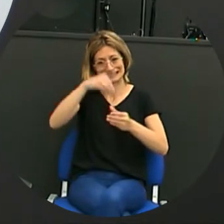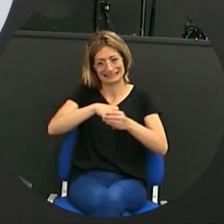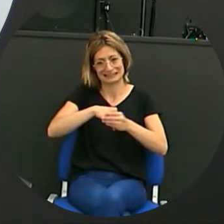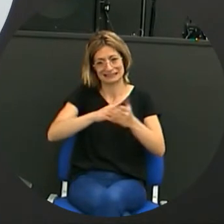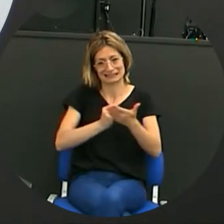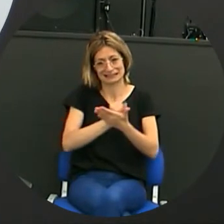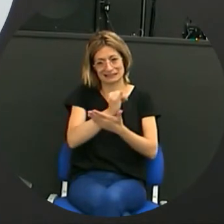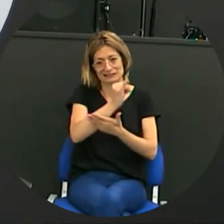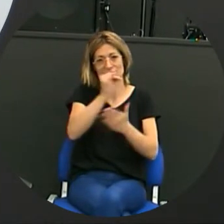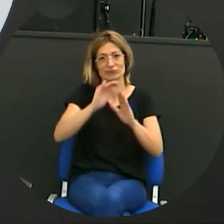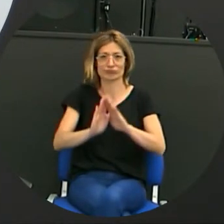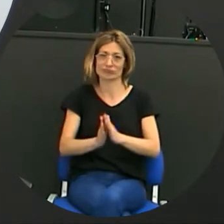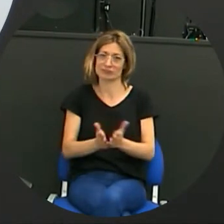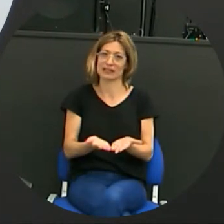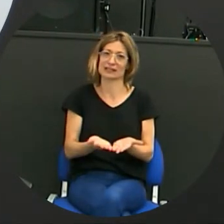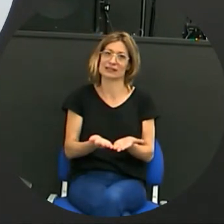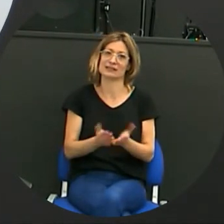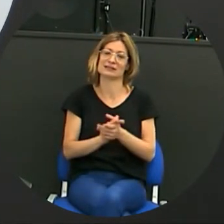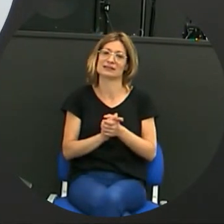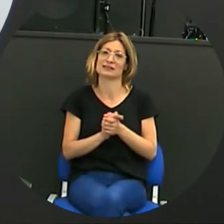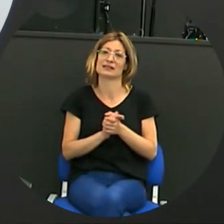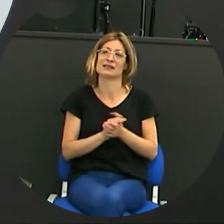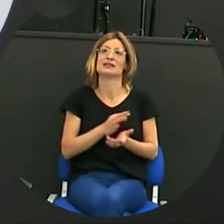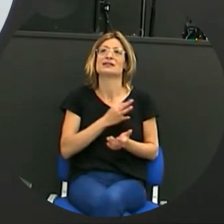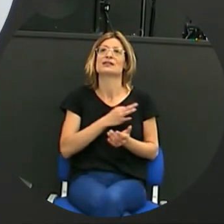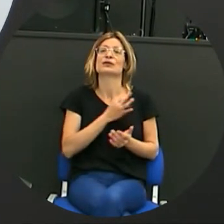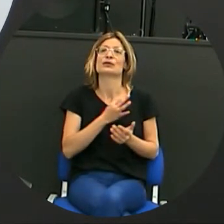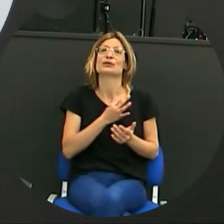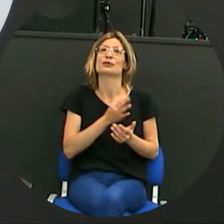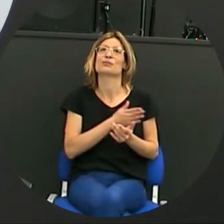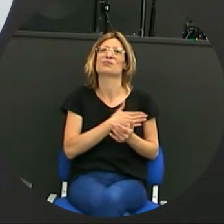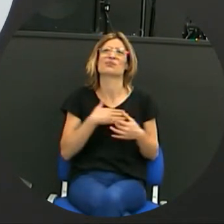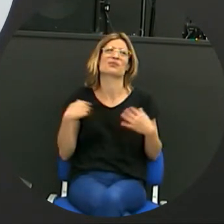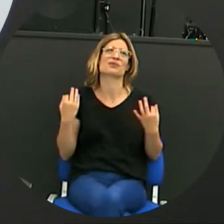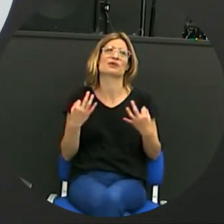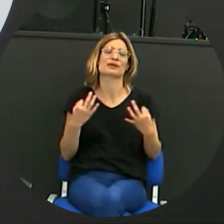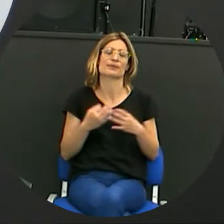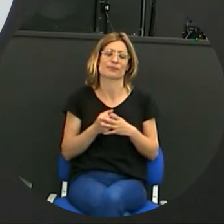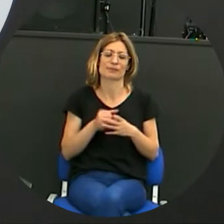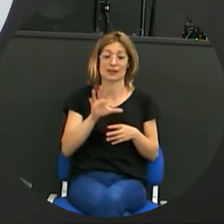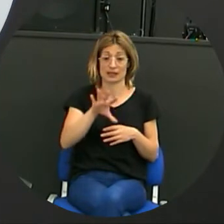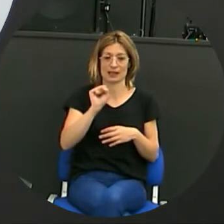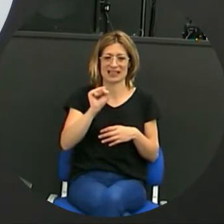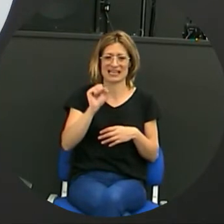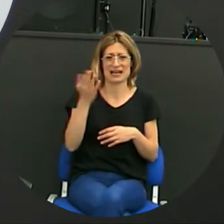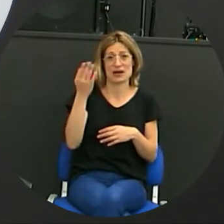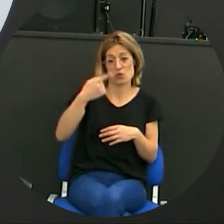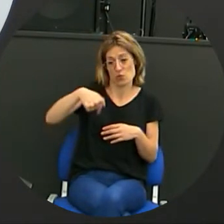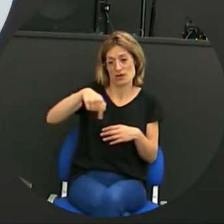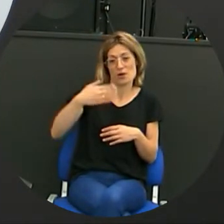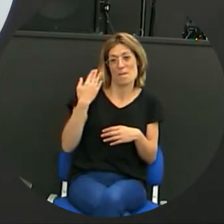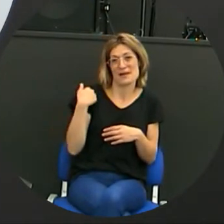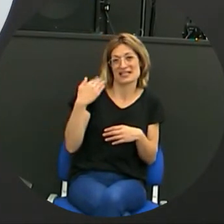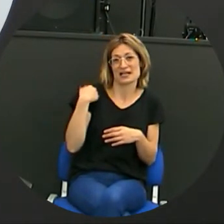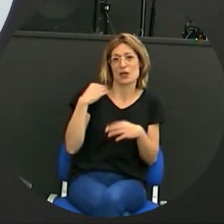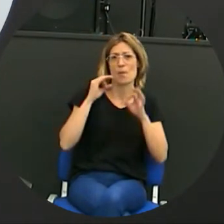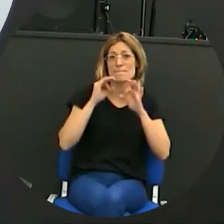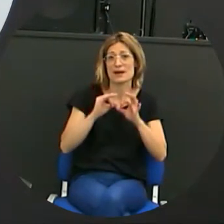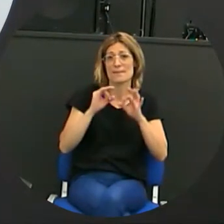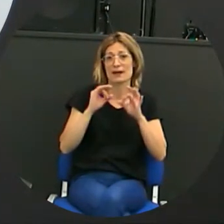Evangelio. Señor, queremos entender que todo nuestro pasado es la preparación para comenzar